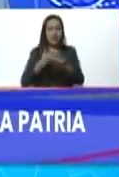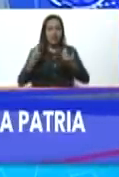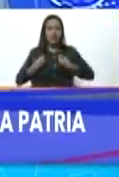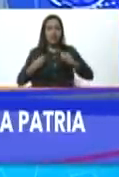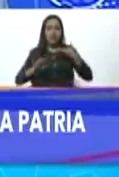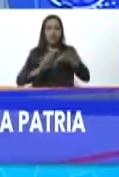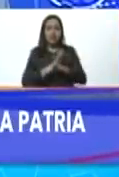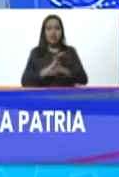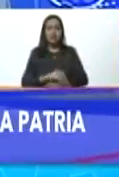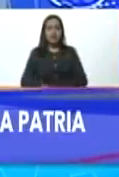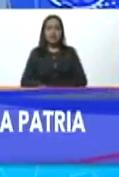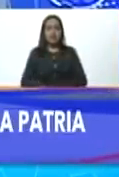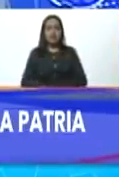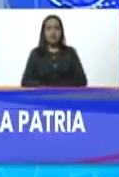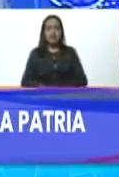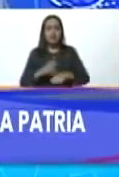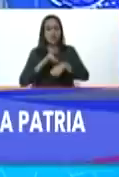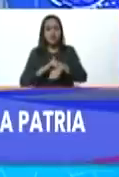Hernández.